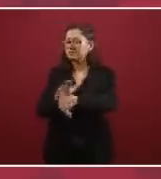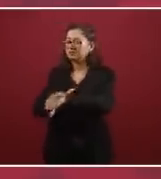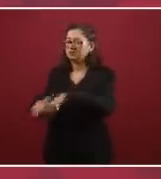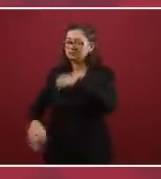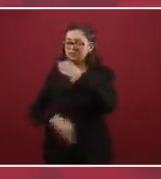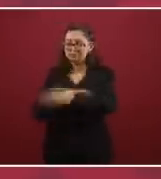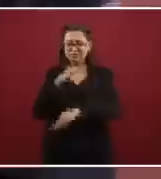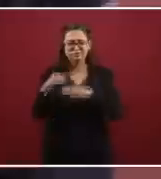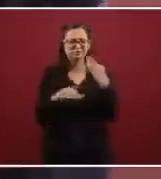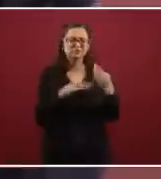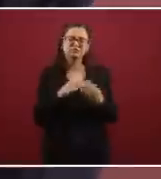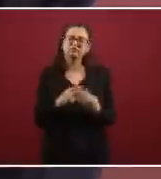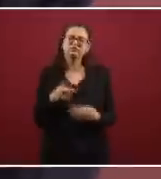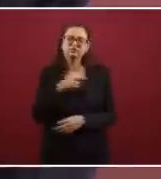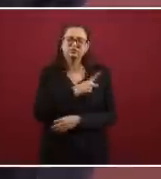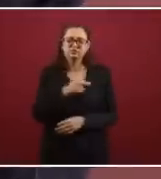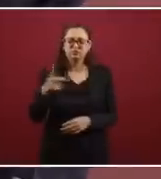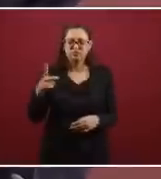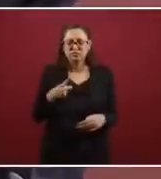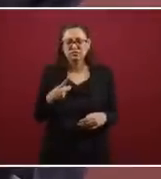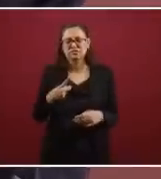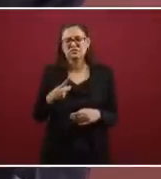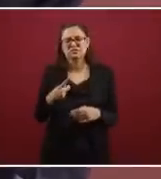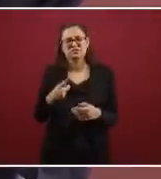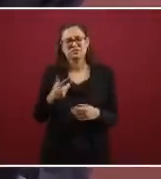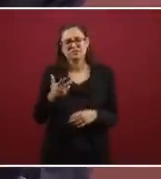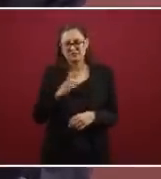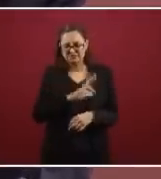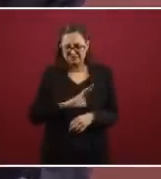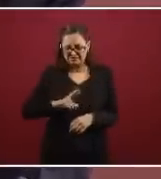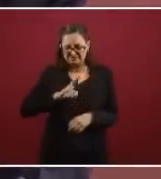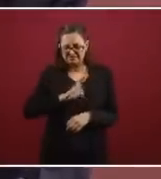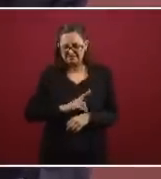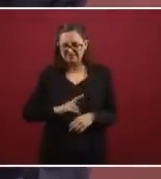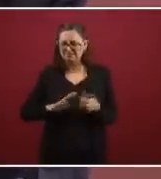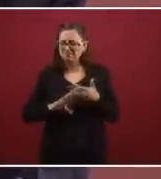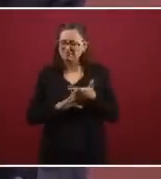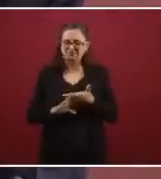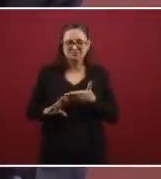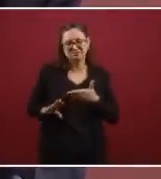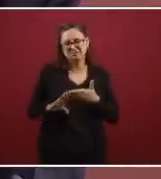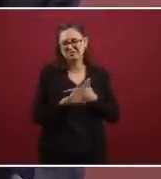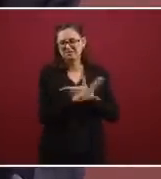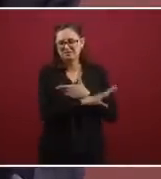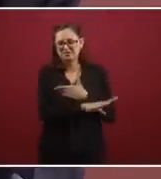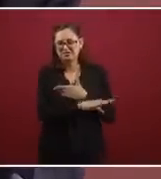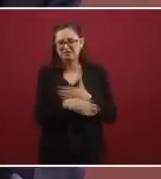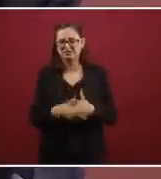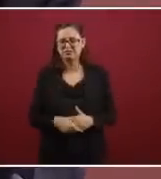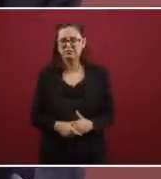a que superemos todas esas diferencias.